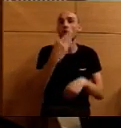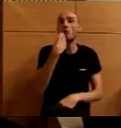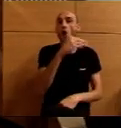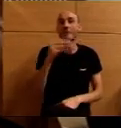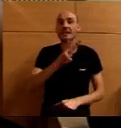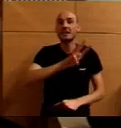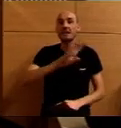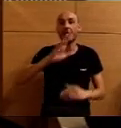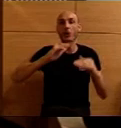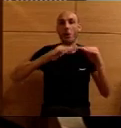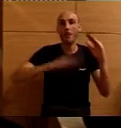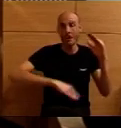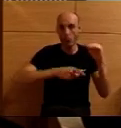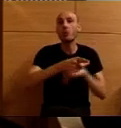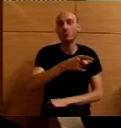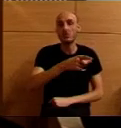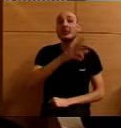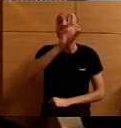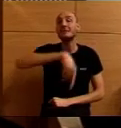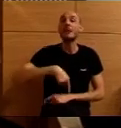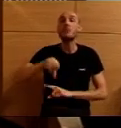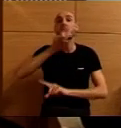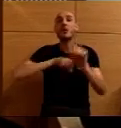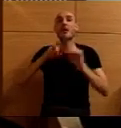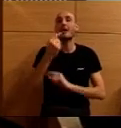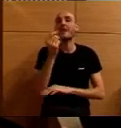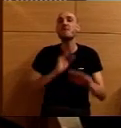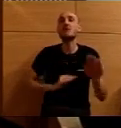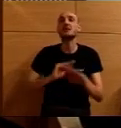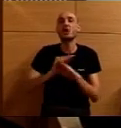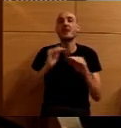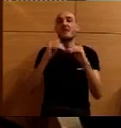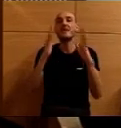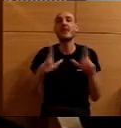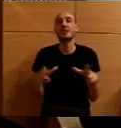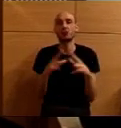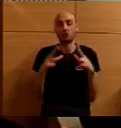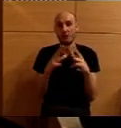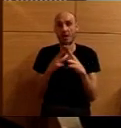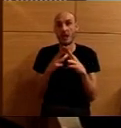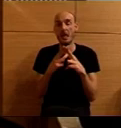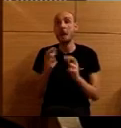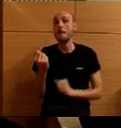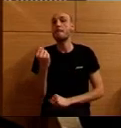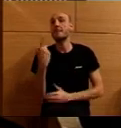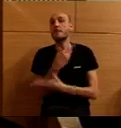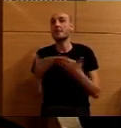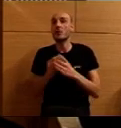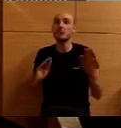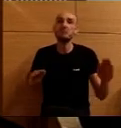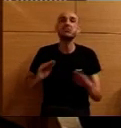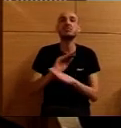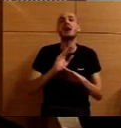habla de otra arista en el problema, que es la inversión en vivienda social, 1.000 millones para hacer un parque de 20.000 viviendas antes